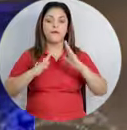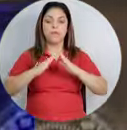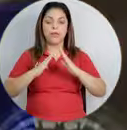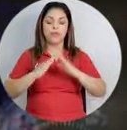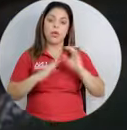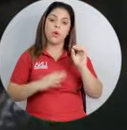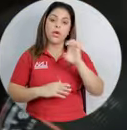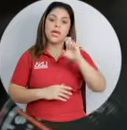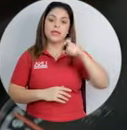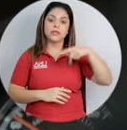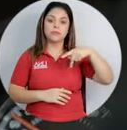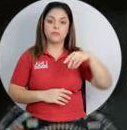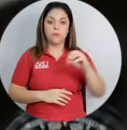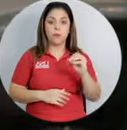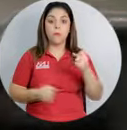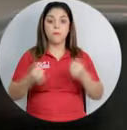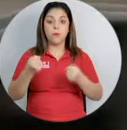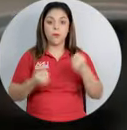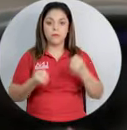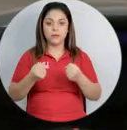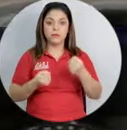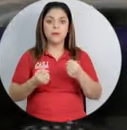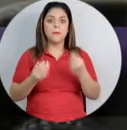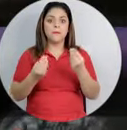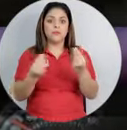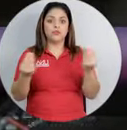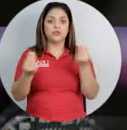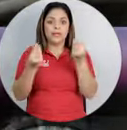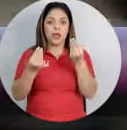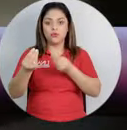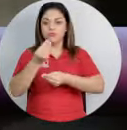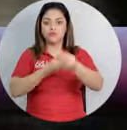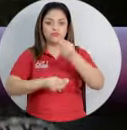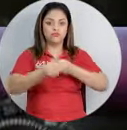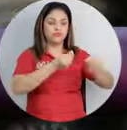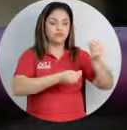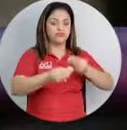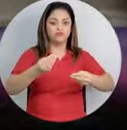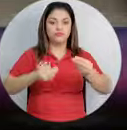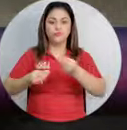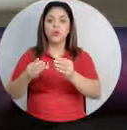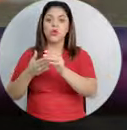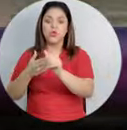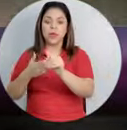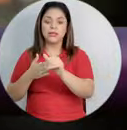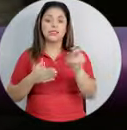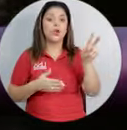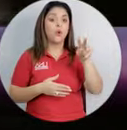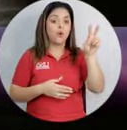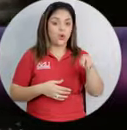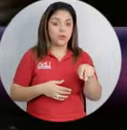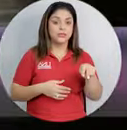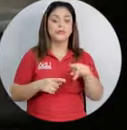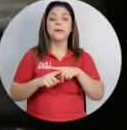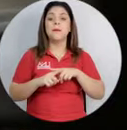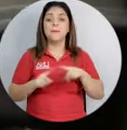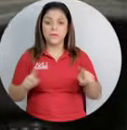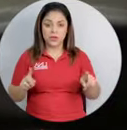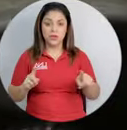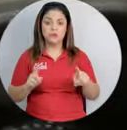Vivienda, como Expo Móvil, la cantidad de dinero que se mueve ahí, tanto en dólares como